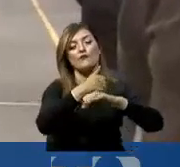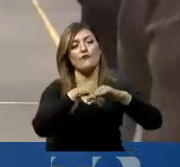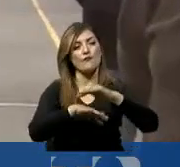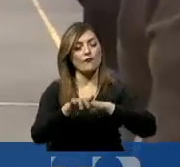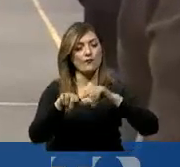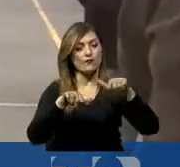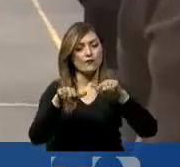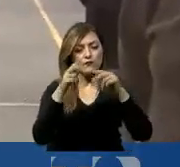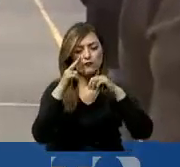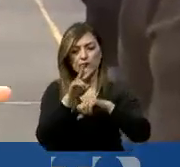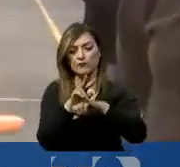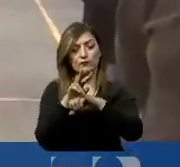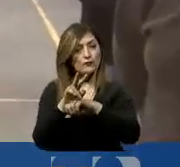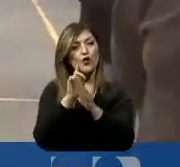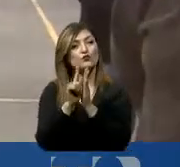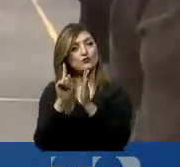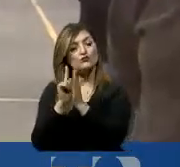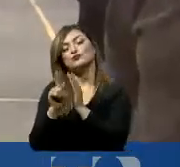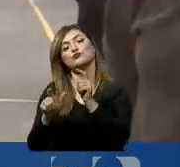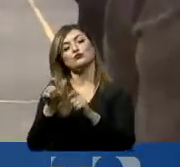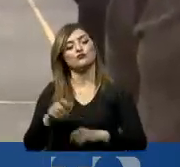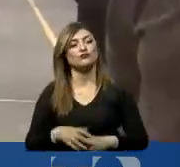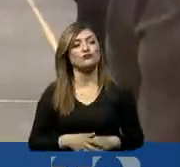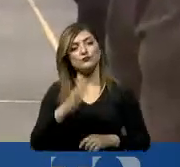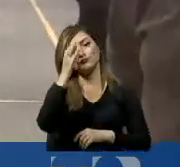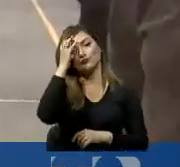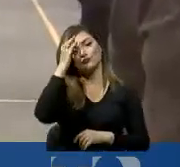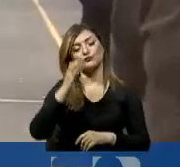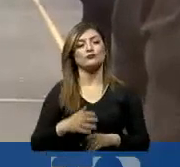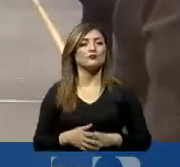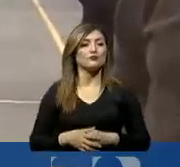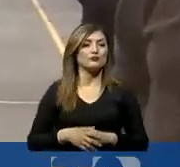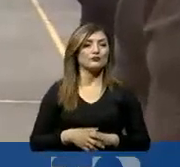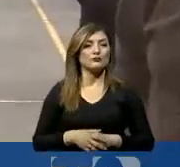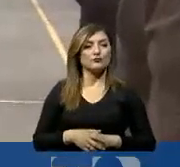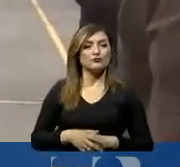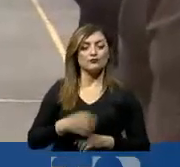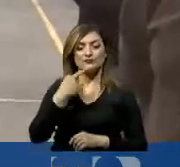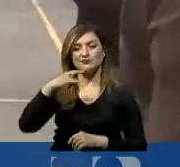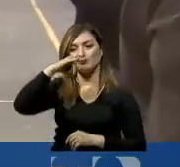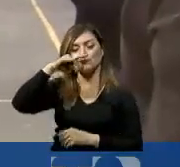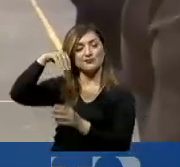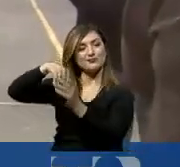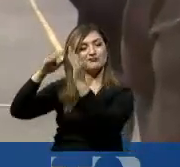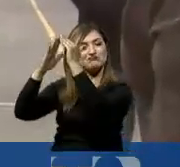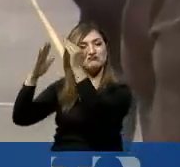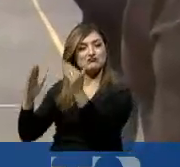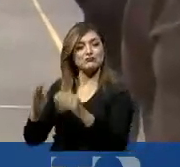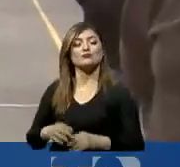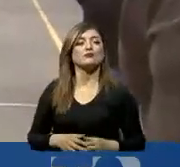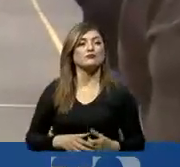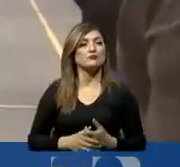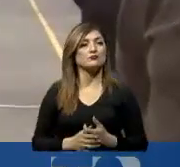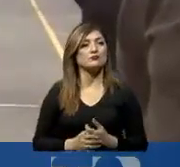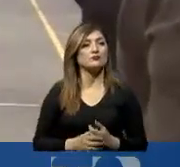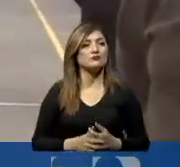sitio, a verificar estas denuncias ciudadanas bastante preocupantes. También ellos aseguran que incluso hay menores de edad involucrados en